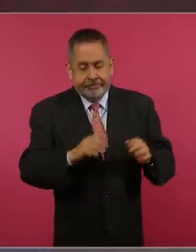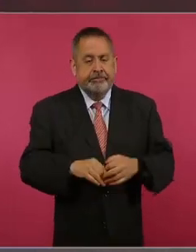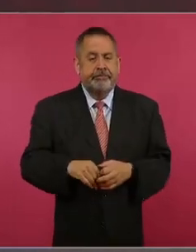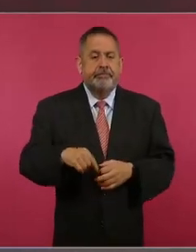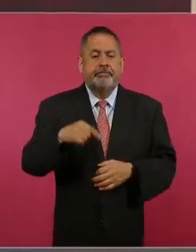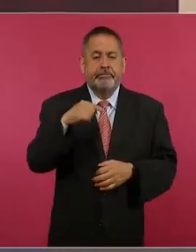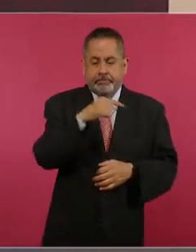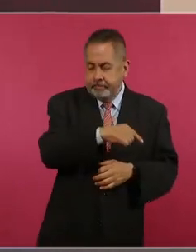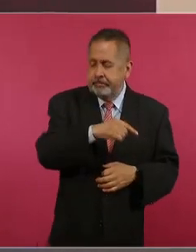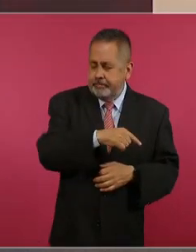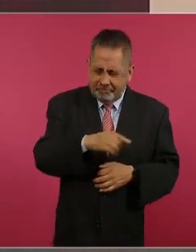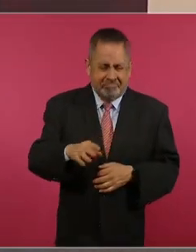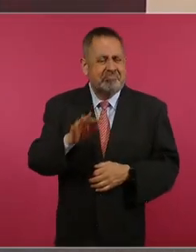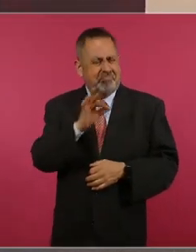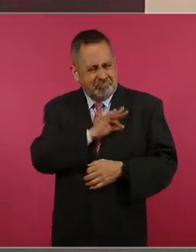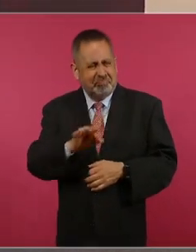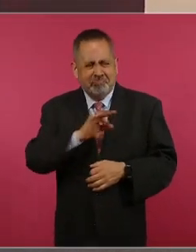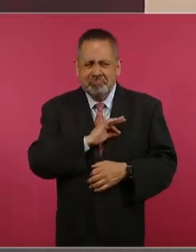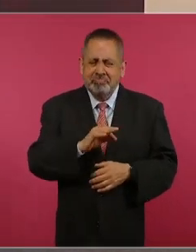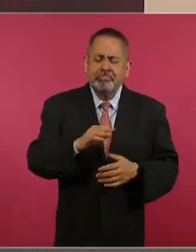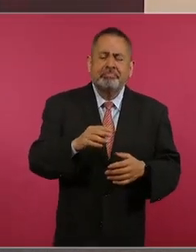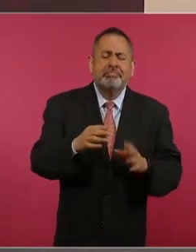se puede contar,